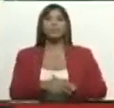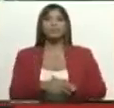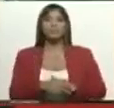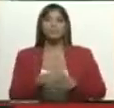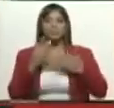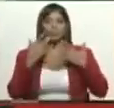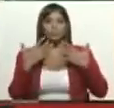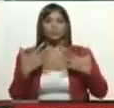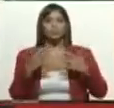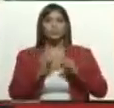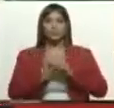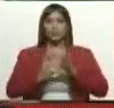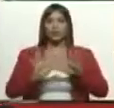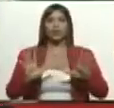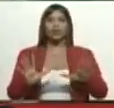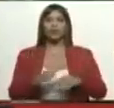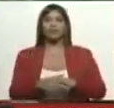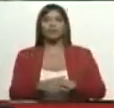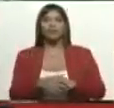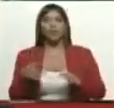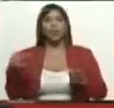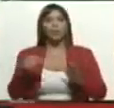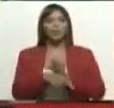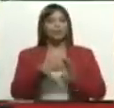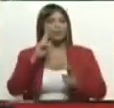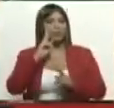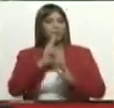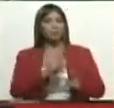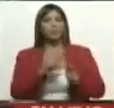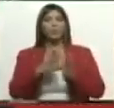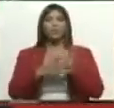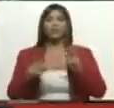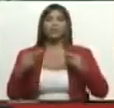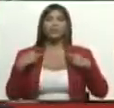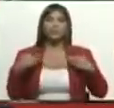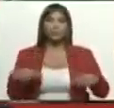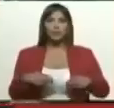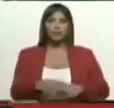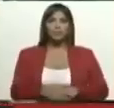prístina, transparente, de profundo respeto a los derechos humanos,